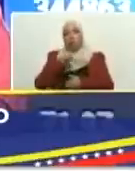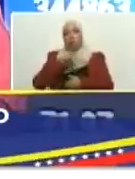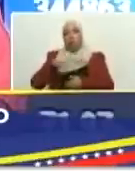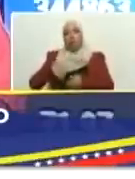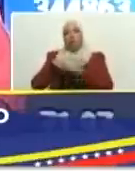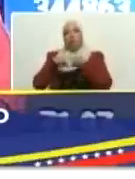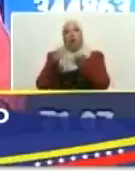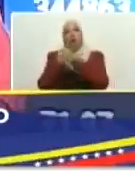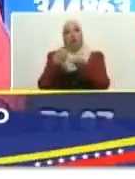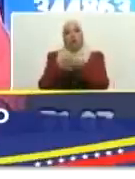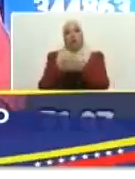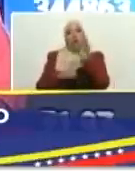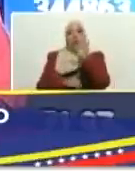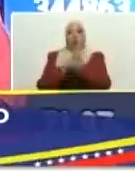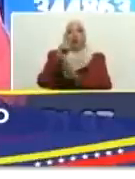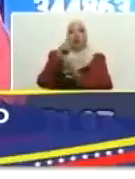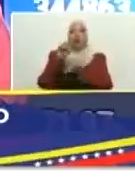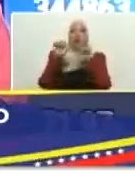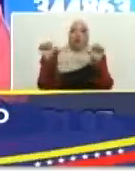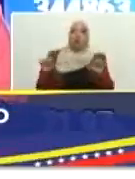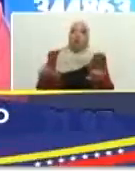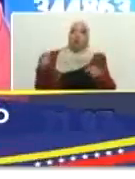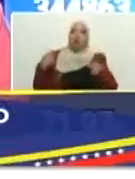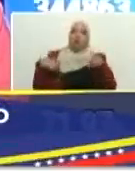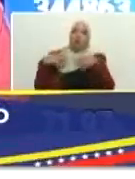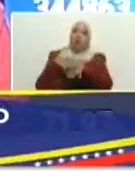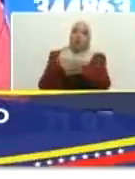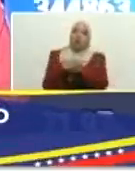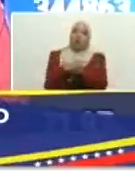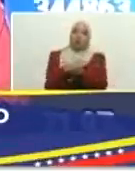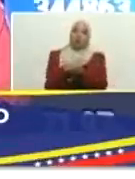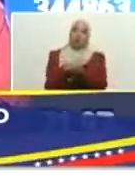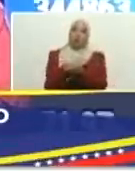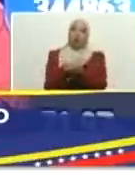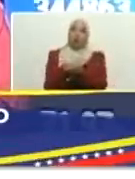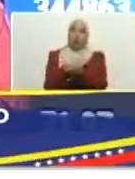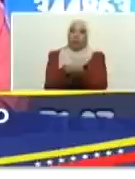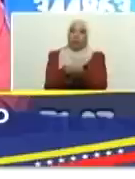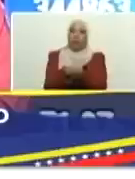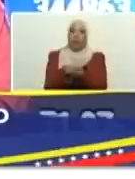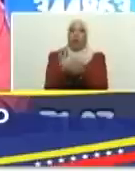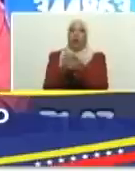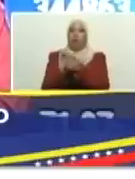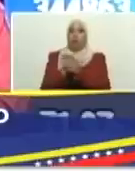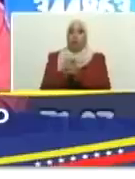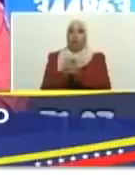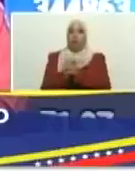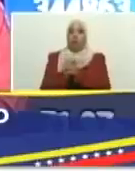seguir el camino del desarrollo de un modelo económico inclusivo, solidario,